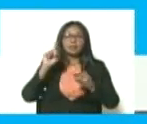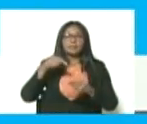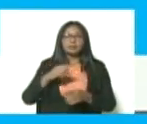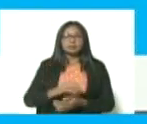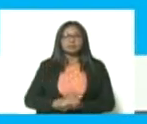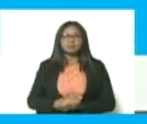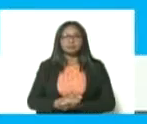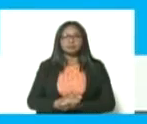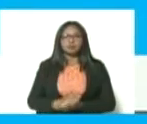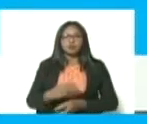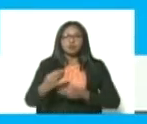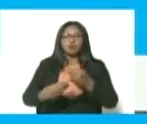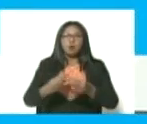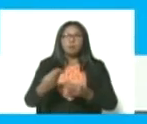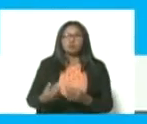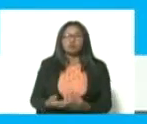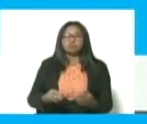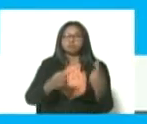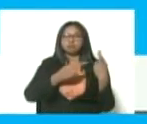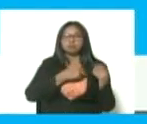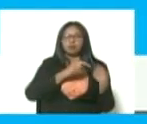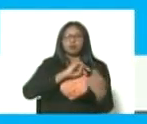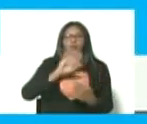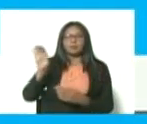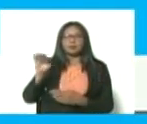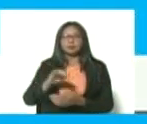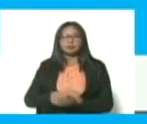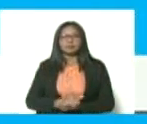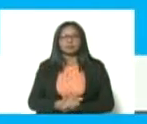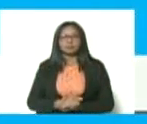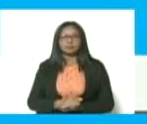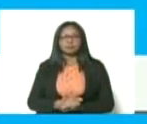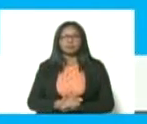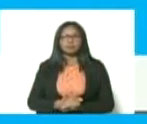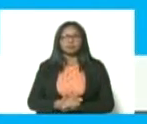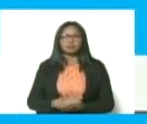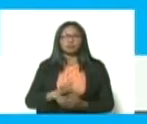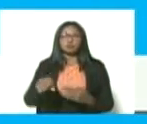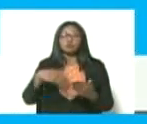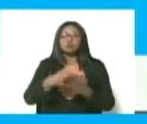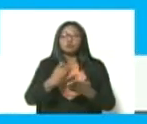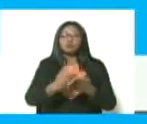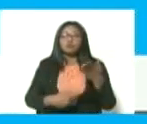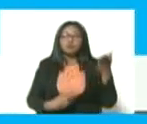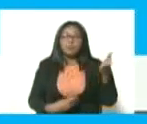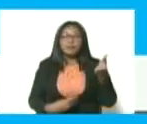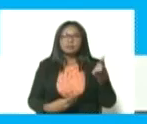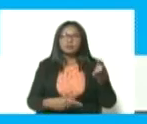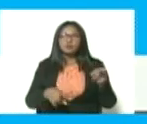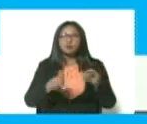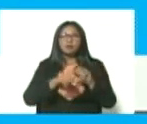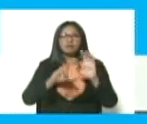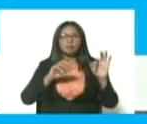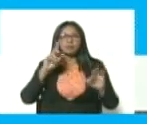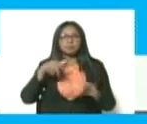la pertenencia de la Guayana Esequibo a nuestro país, con documentos, mapas, datos.